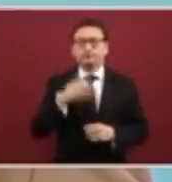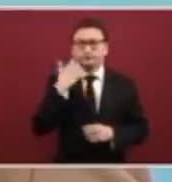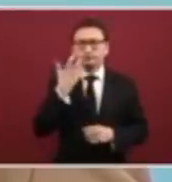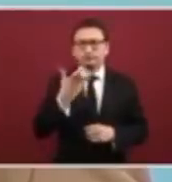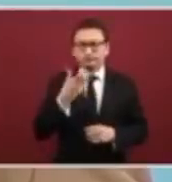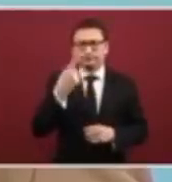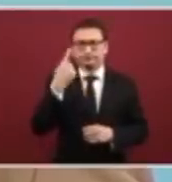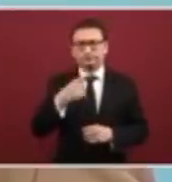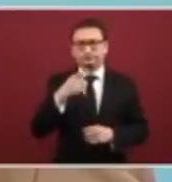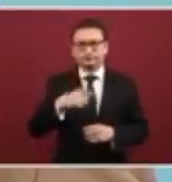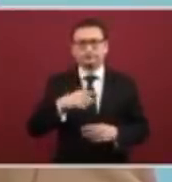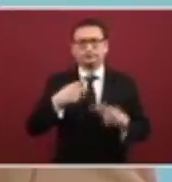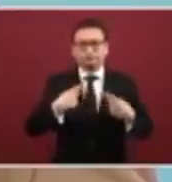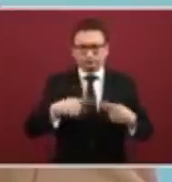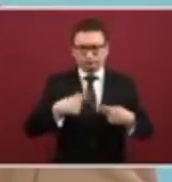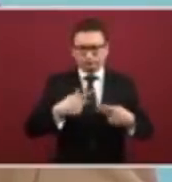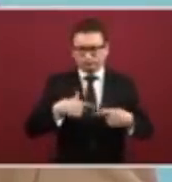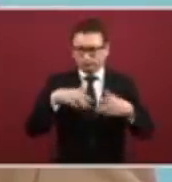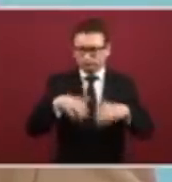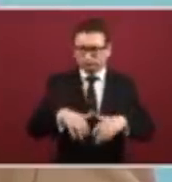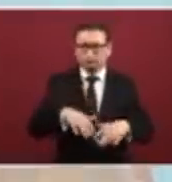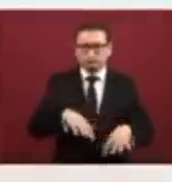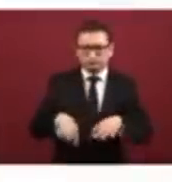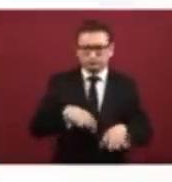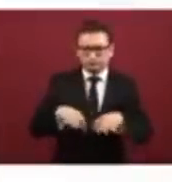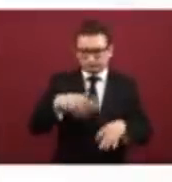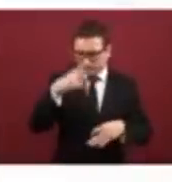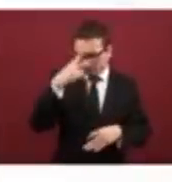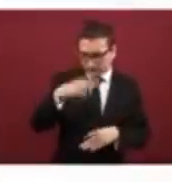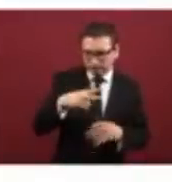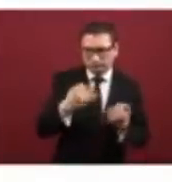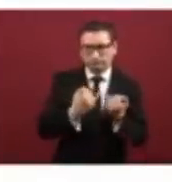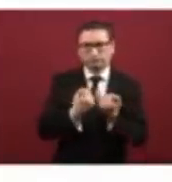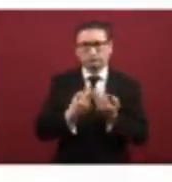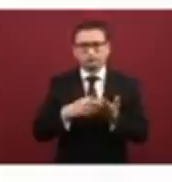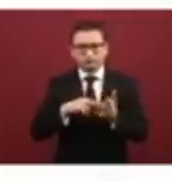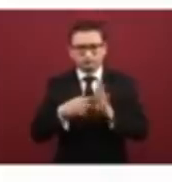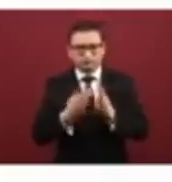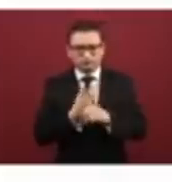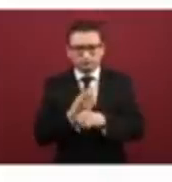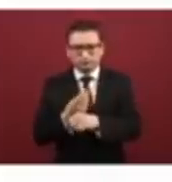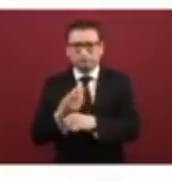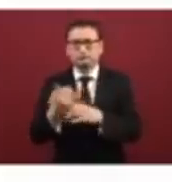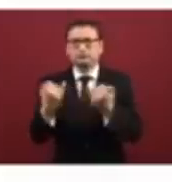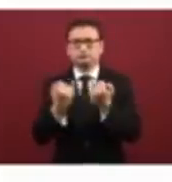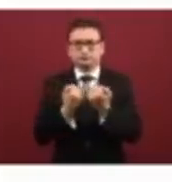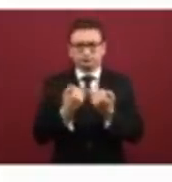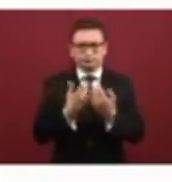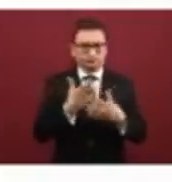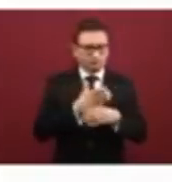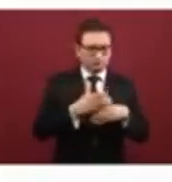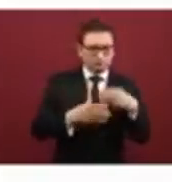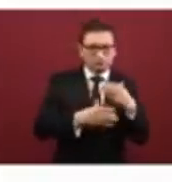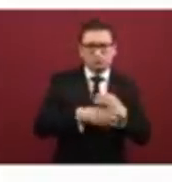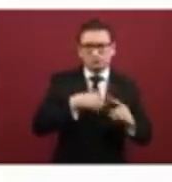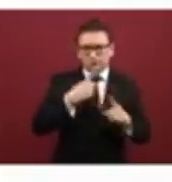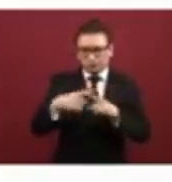la participación mexicana en el desarrollo de ingeniería, en la fabricación de equipos y en